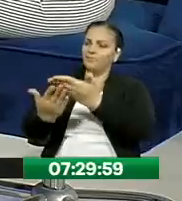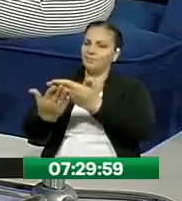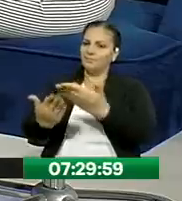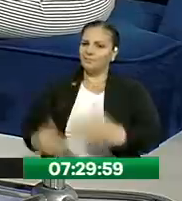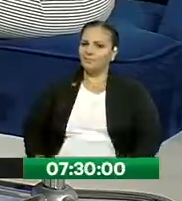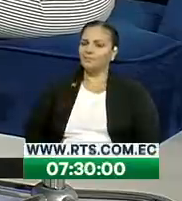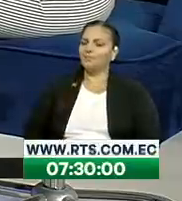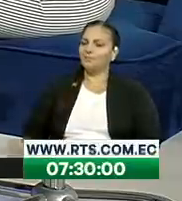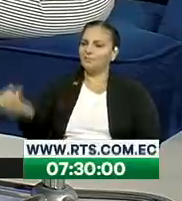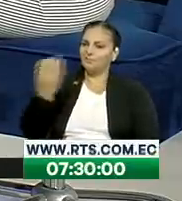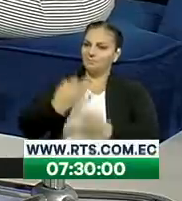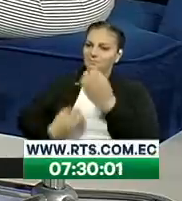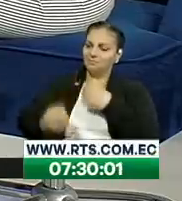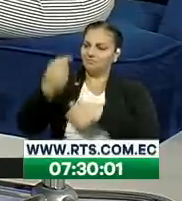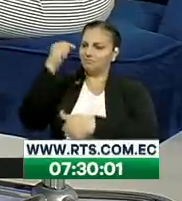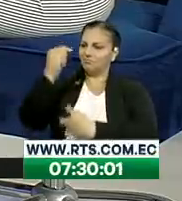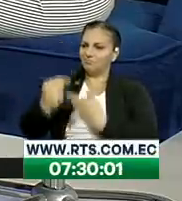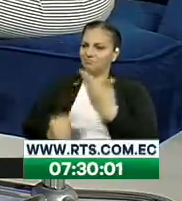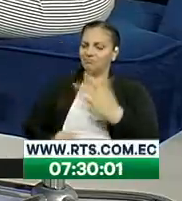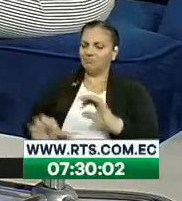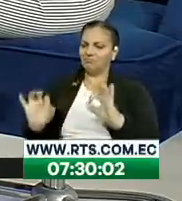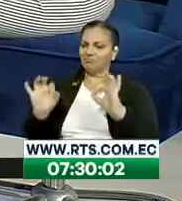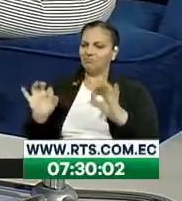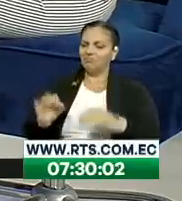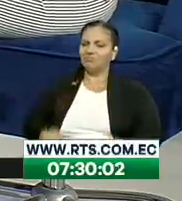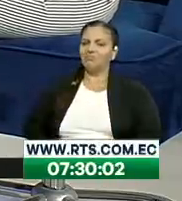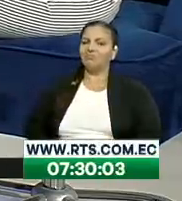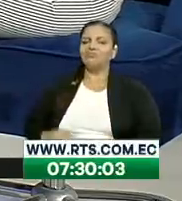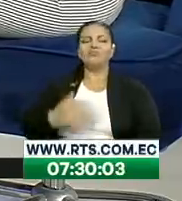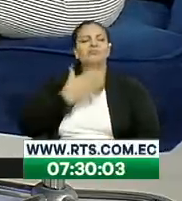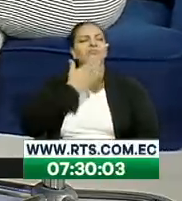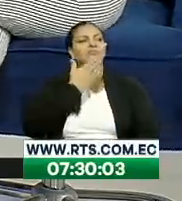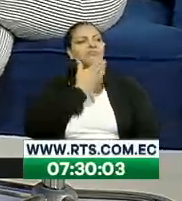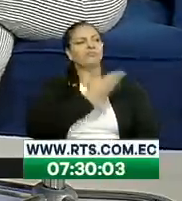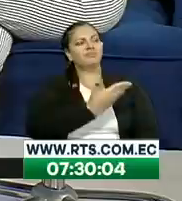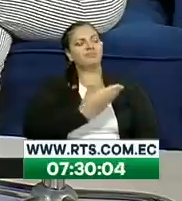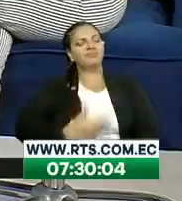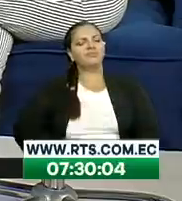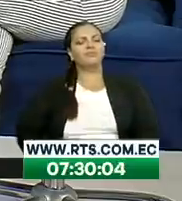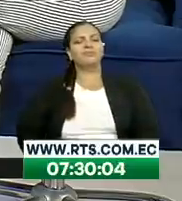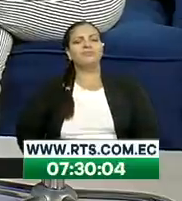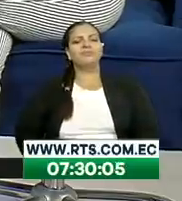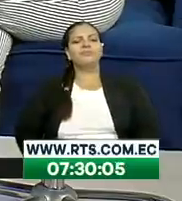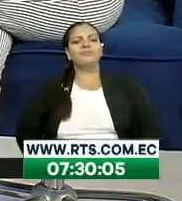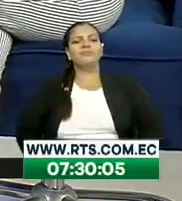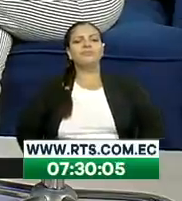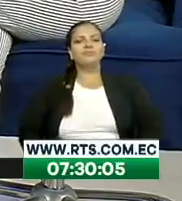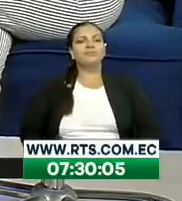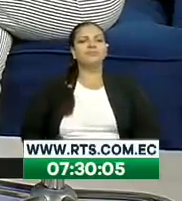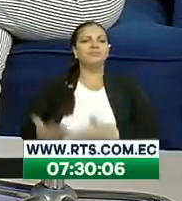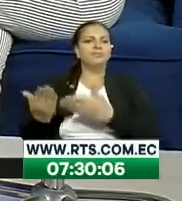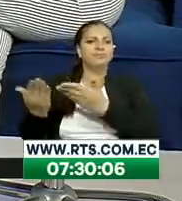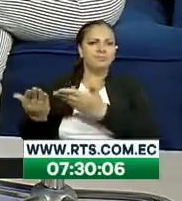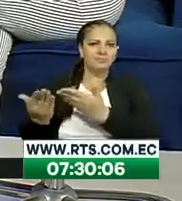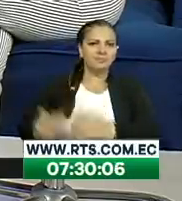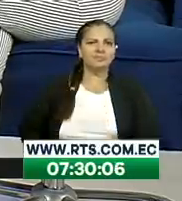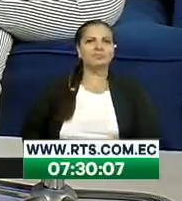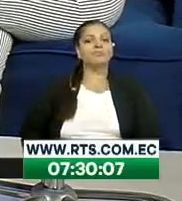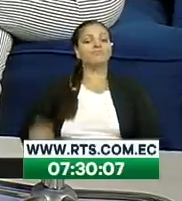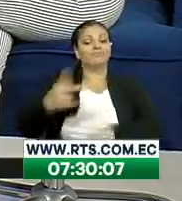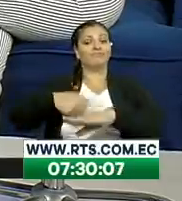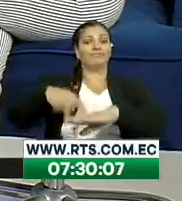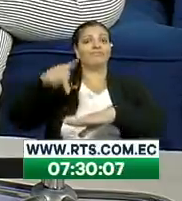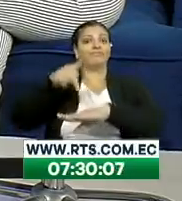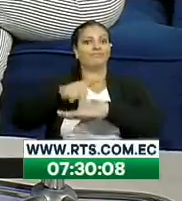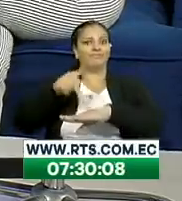haya acompañado con su análisis siempre tan asertivo. Gracias a usted. Amables televidentes, ha sido la intervención del doctor Vladimiro